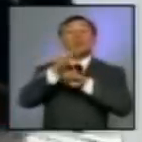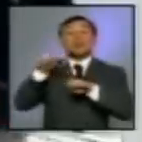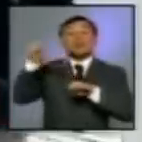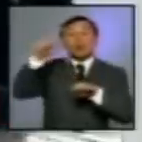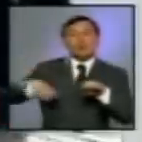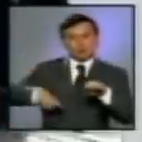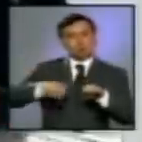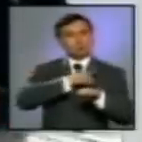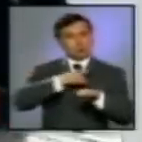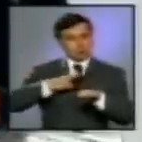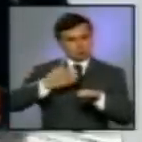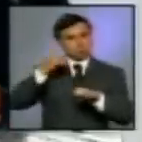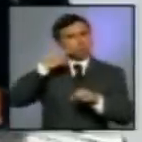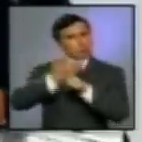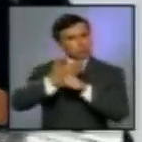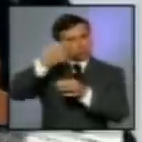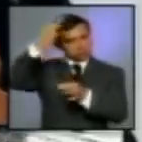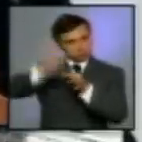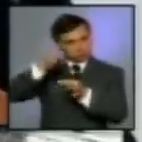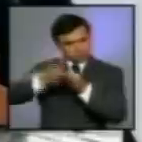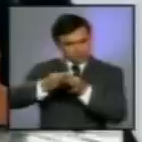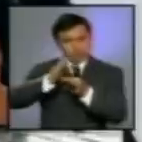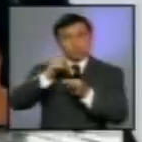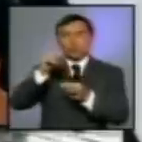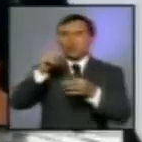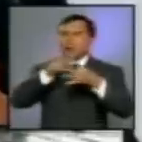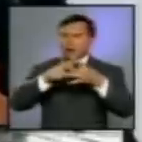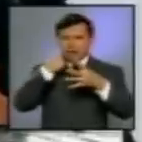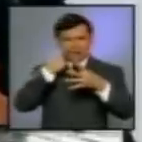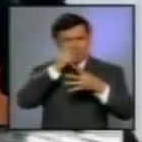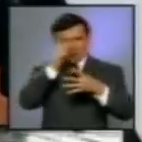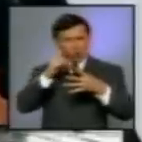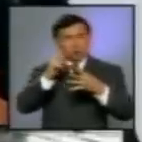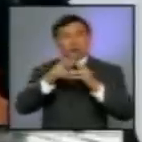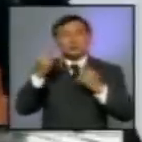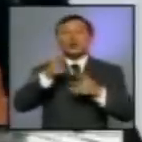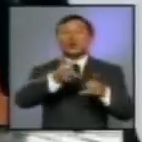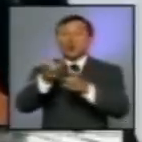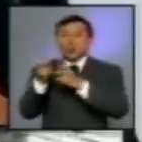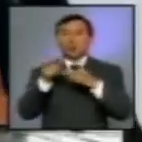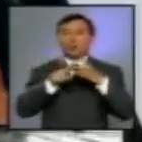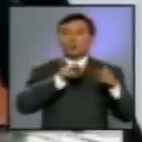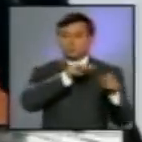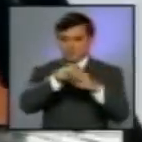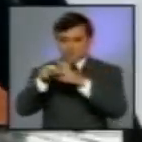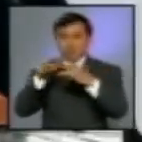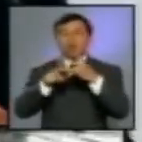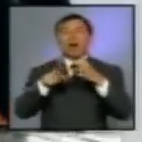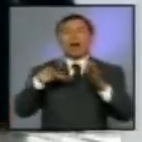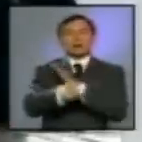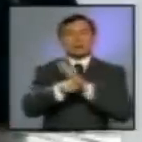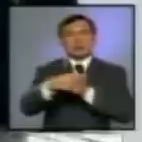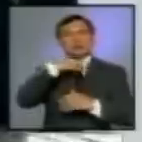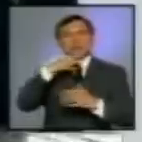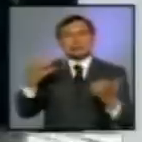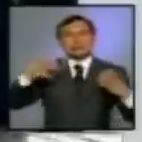responsabilidad. Los cuatro delitos que más agravian está el robo, el homicidio, la extorsión y el